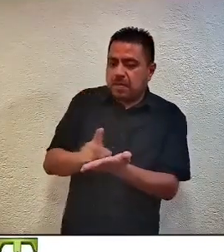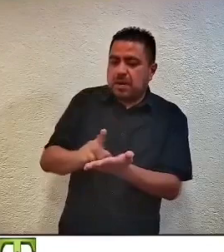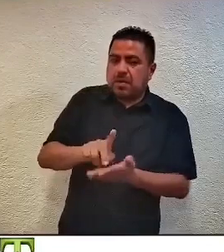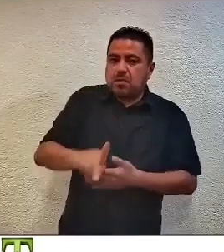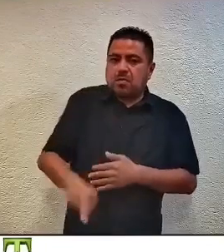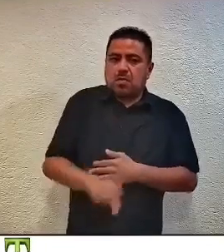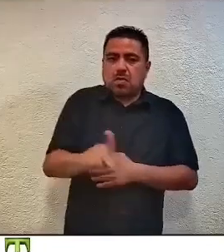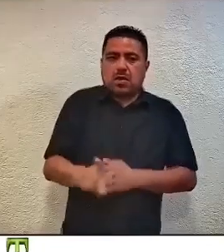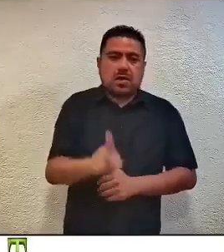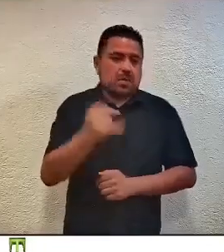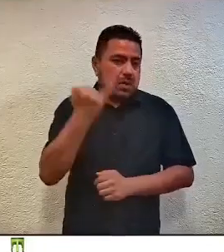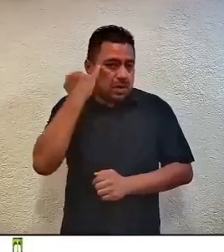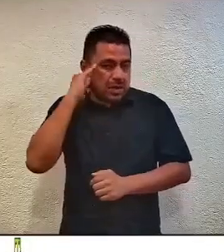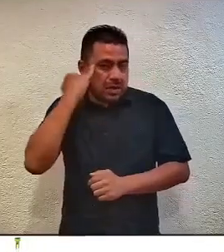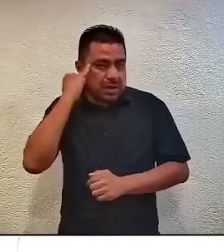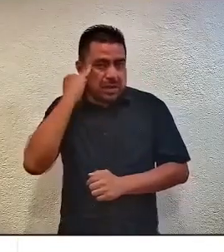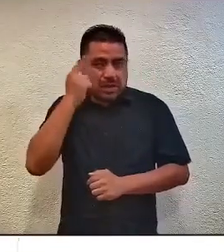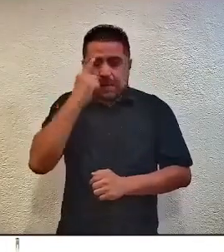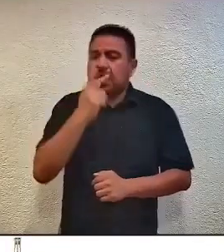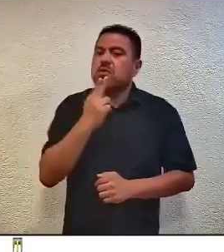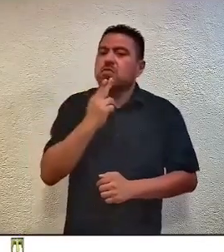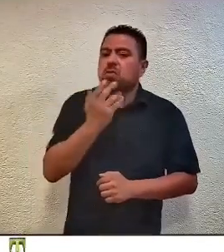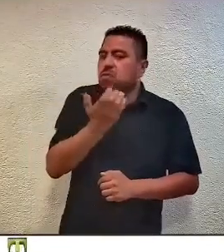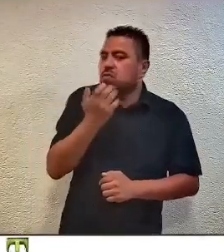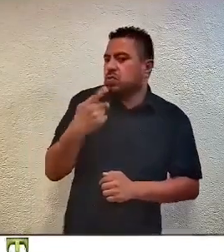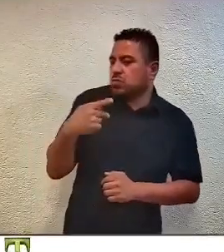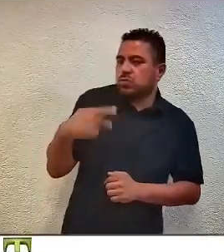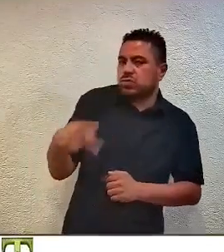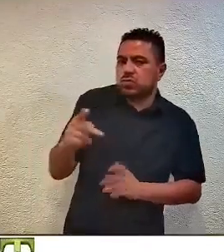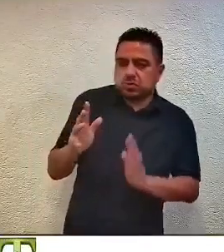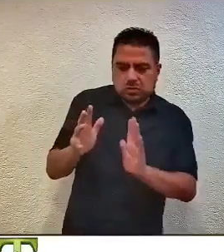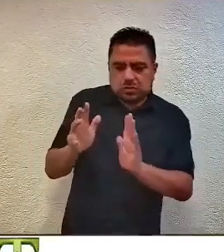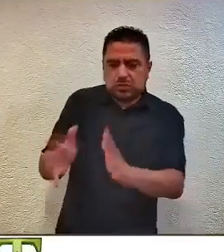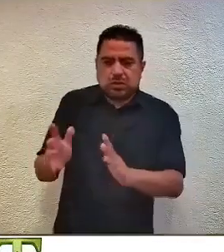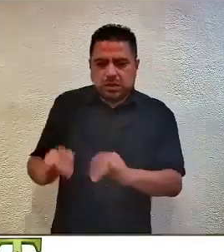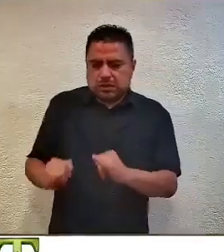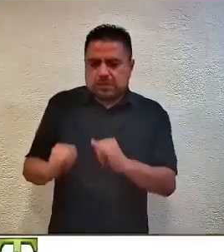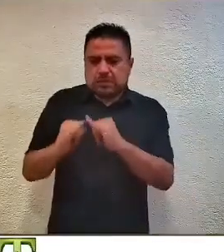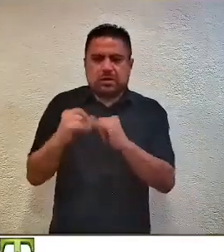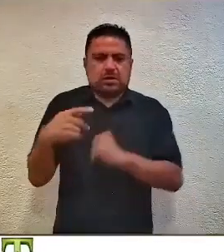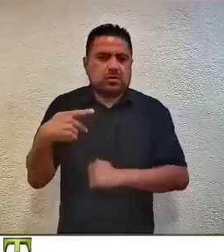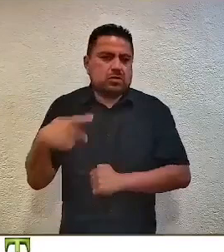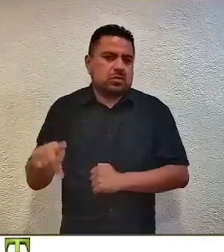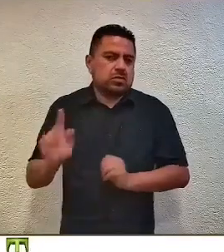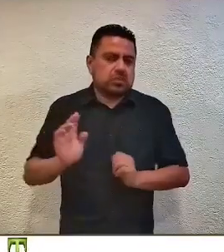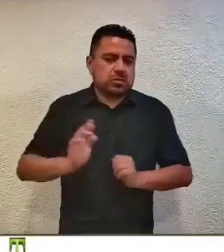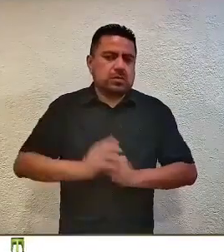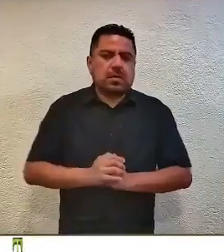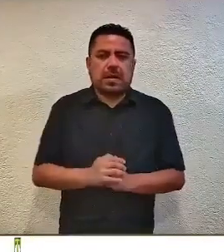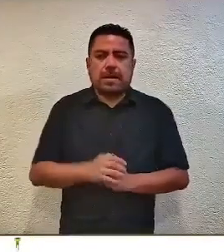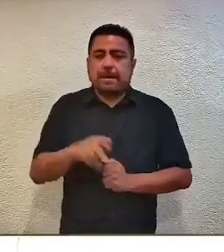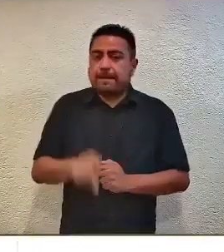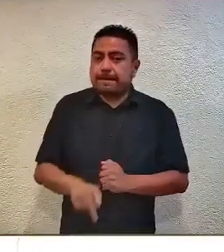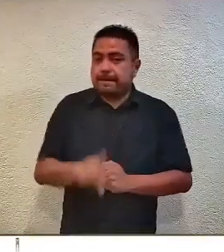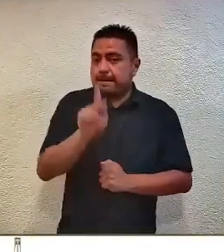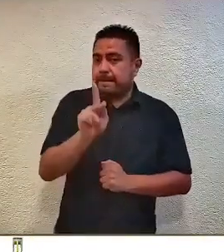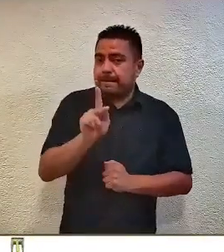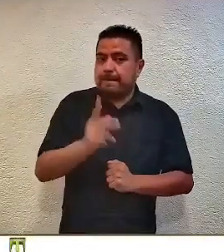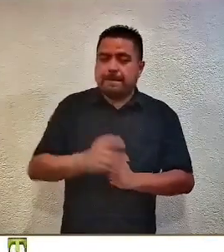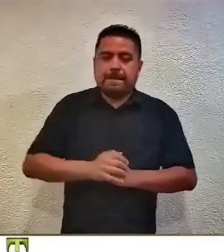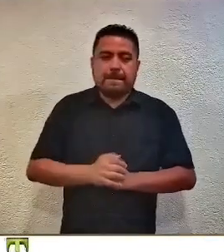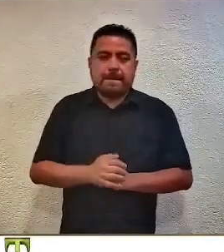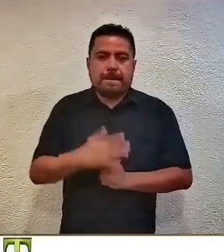pueblos indígenas para conservar sus costumbres e instituciones propias. Sin embargo,